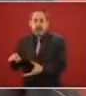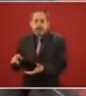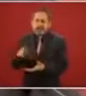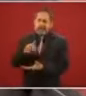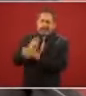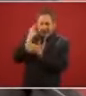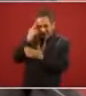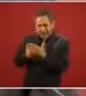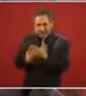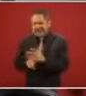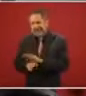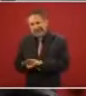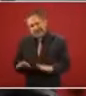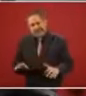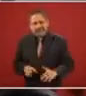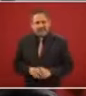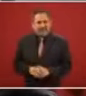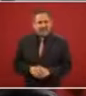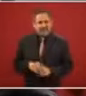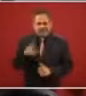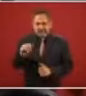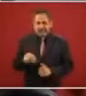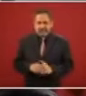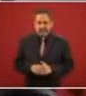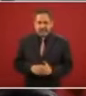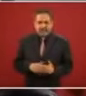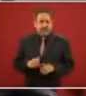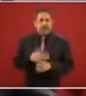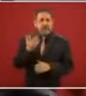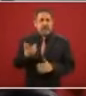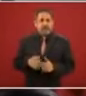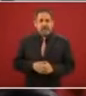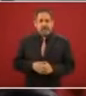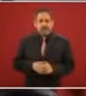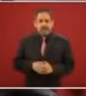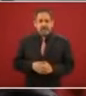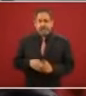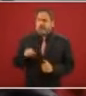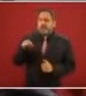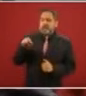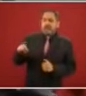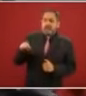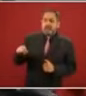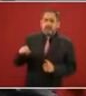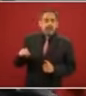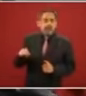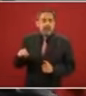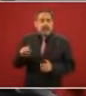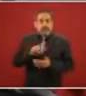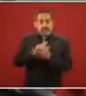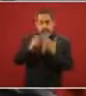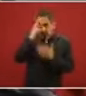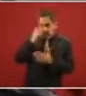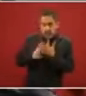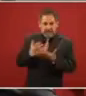delincuentes, porque les entregan dádivas.